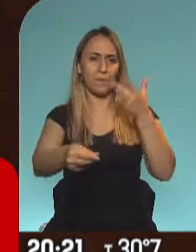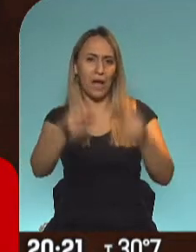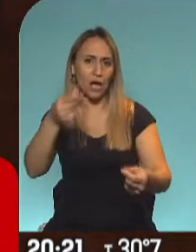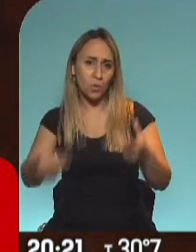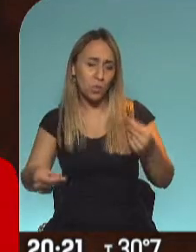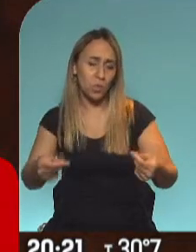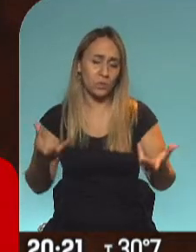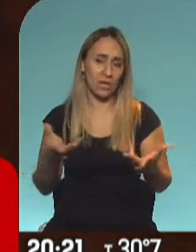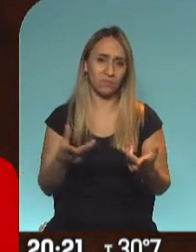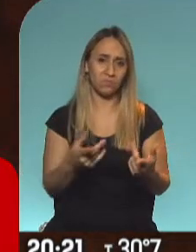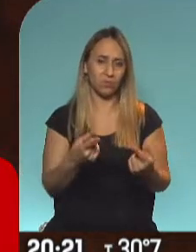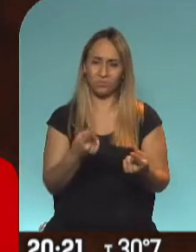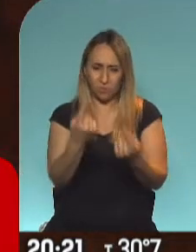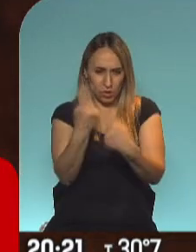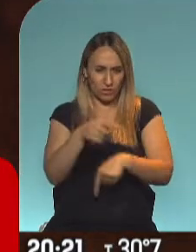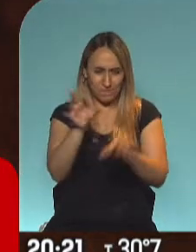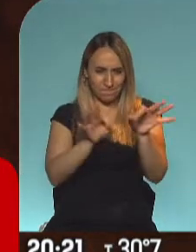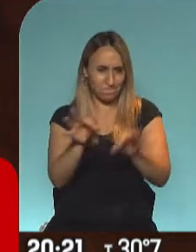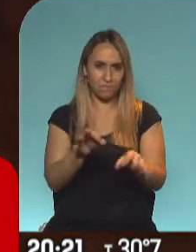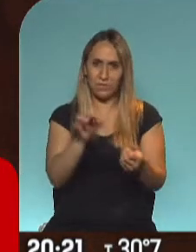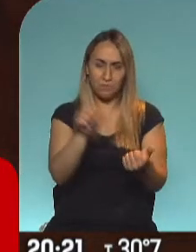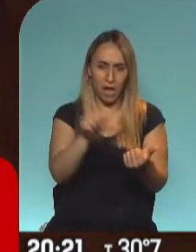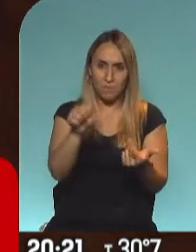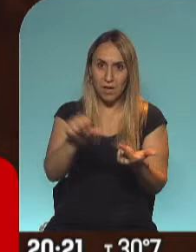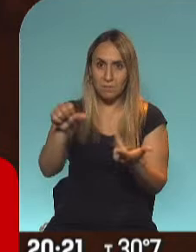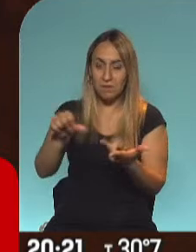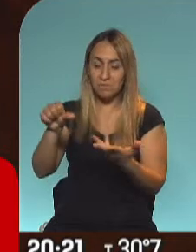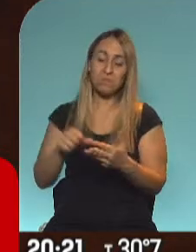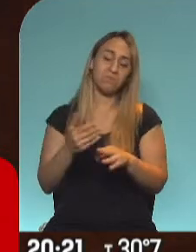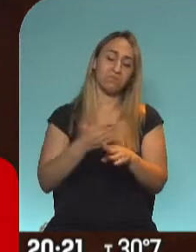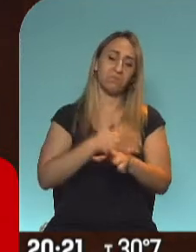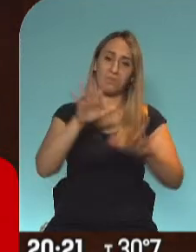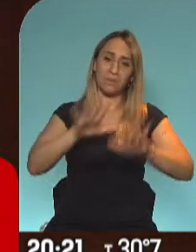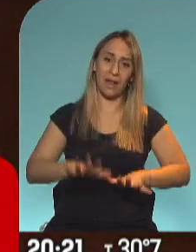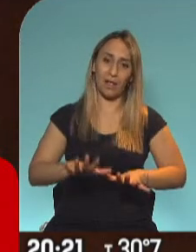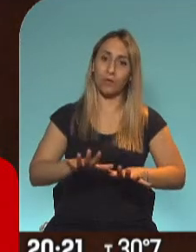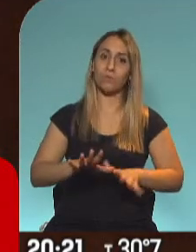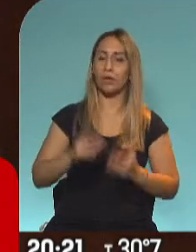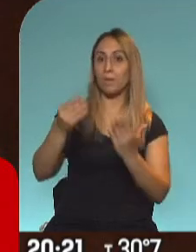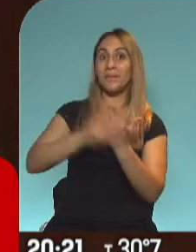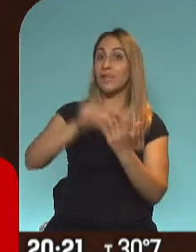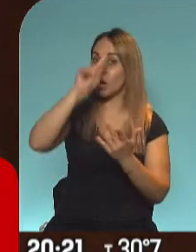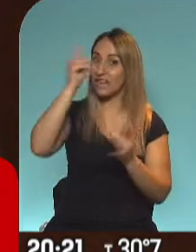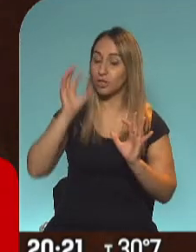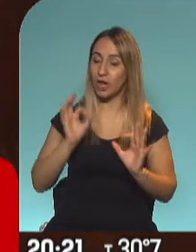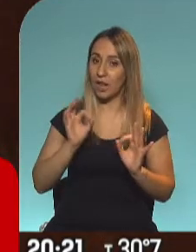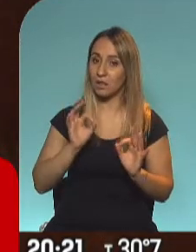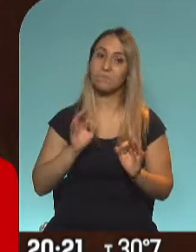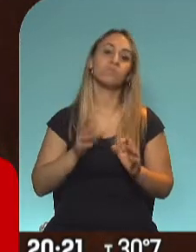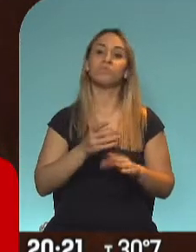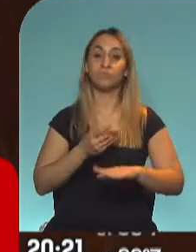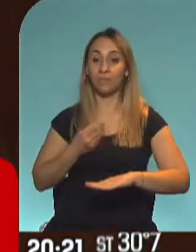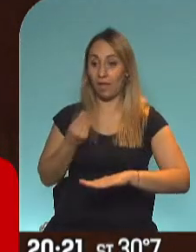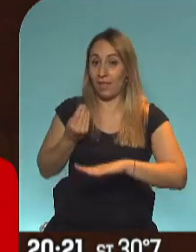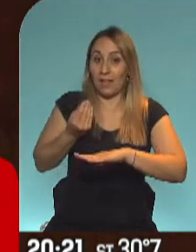cosas que estaban muy mal en todo el sistema de salud, pero particularmente en el Ministerio Nacional. Y cuando estábamos en plena